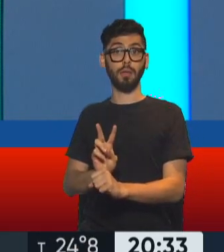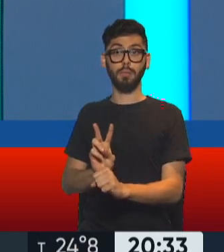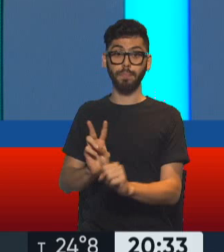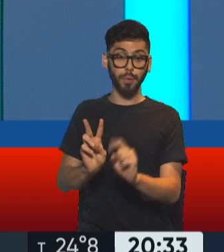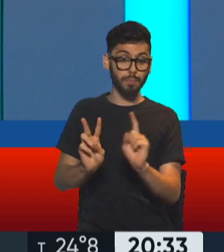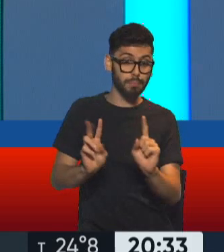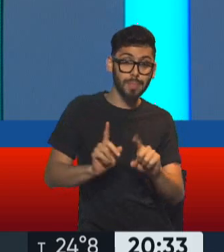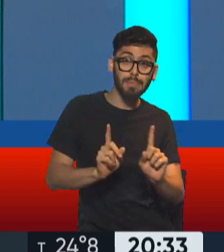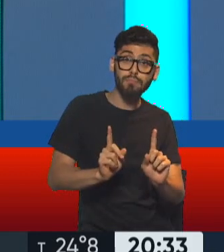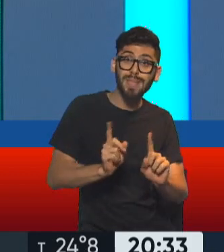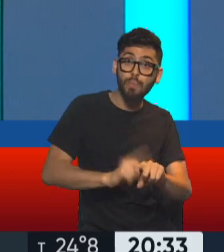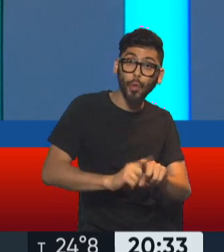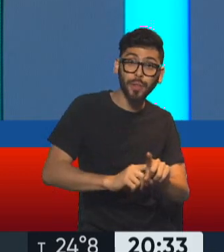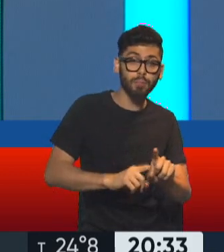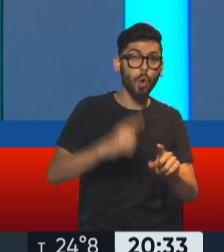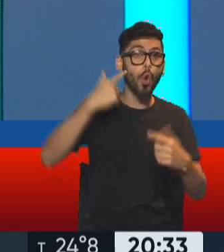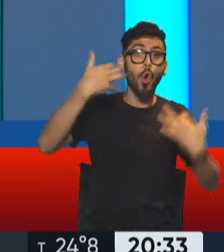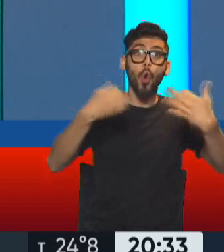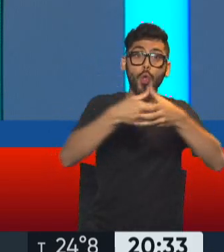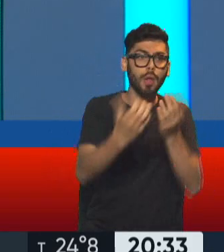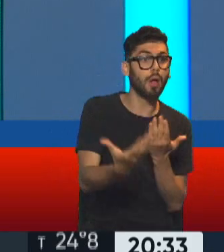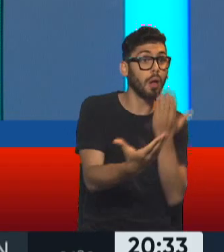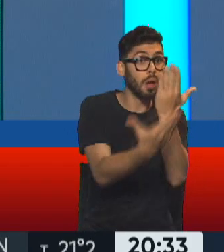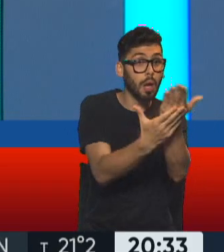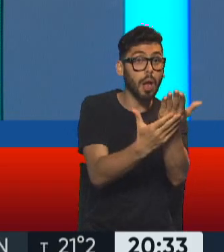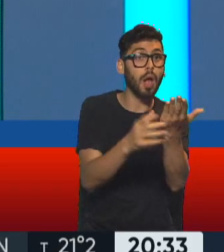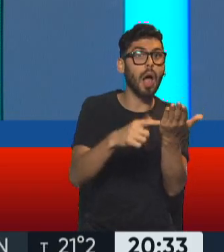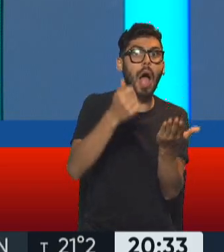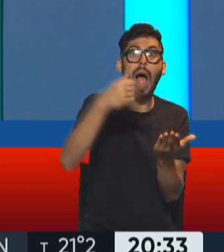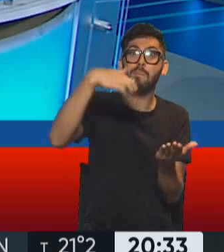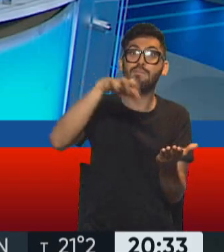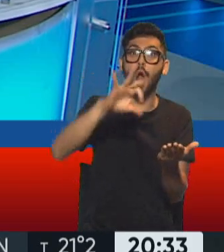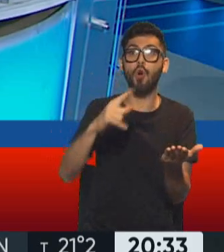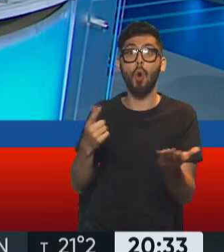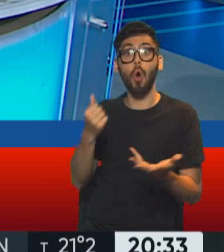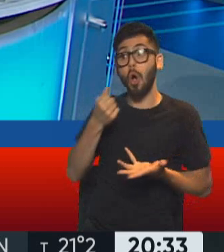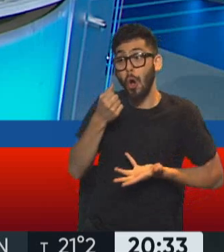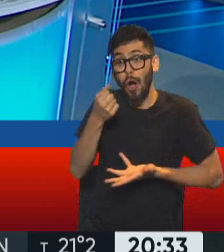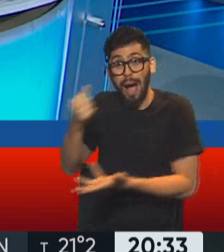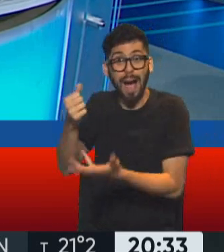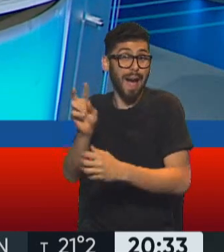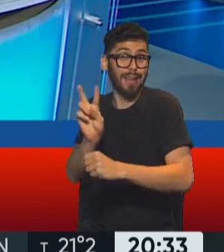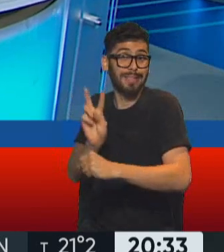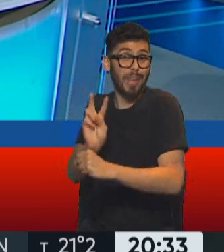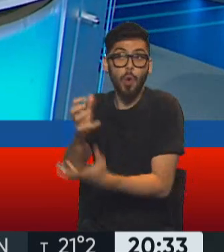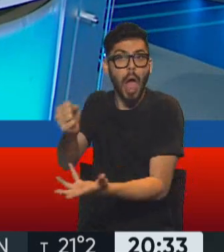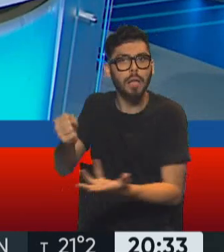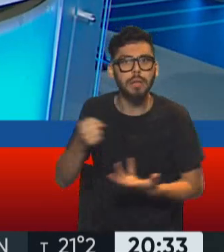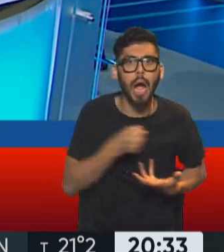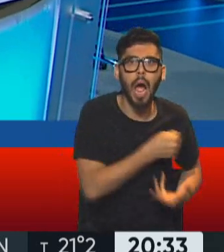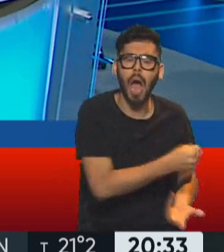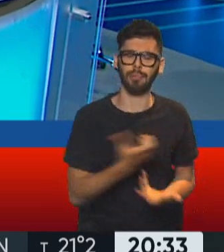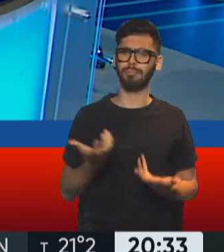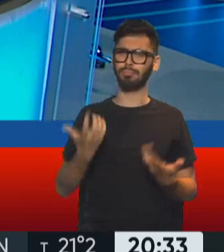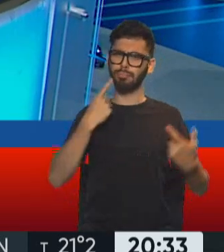estar presentándote en la Corte con un amparo para quitarle el fondo que se creó para brindarle seguridad a los bonaerenses. Sí. Yo